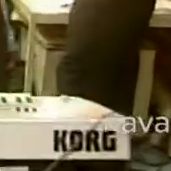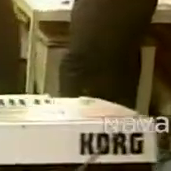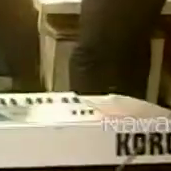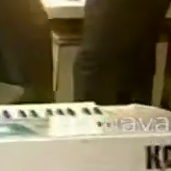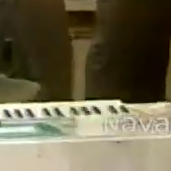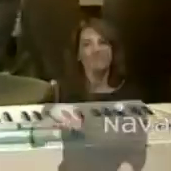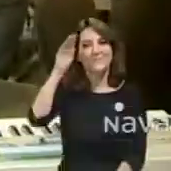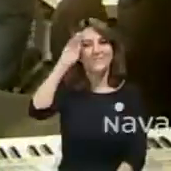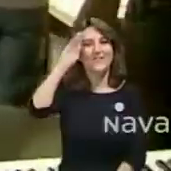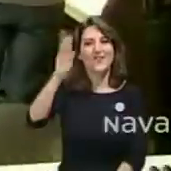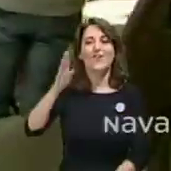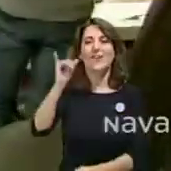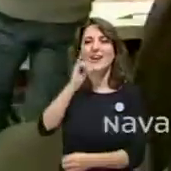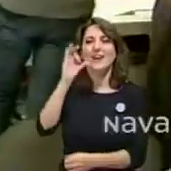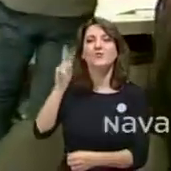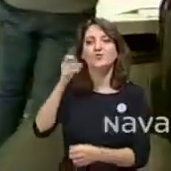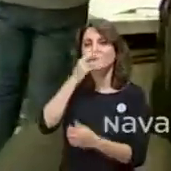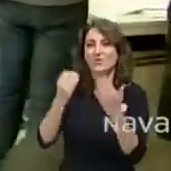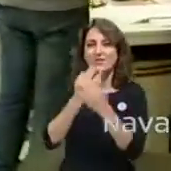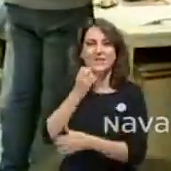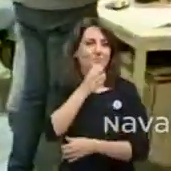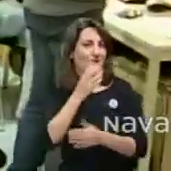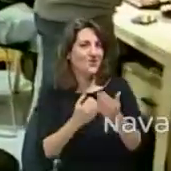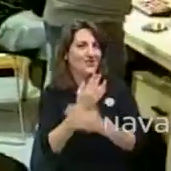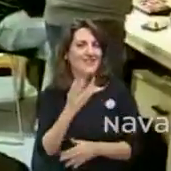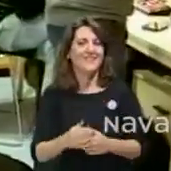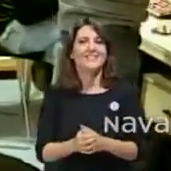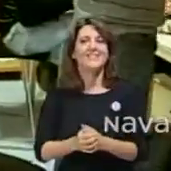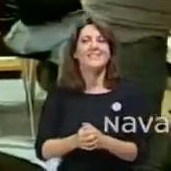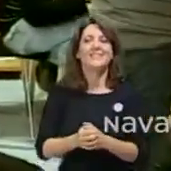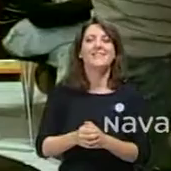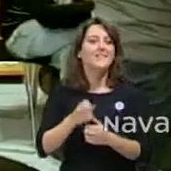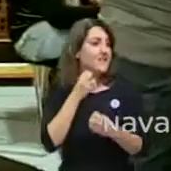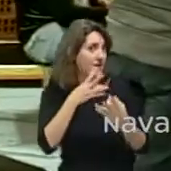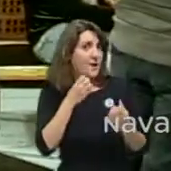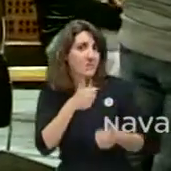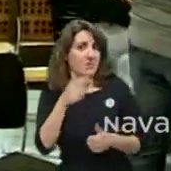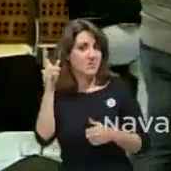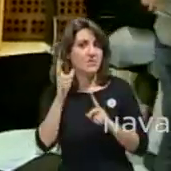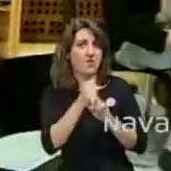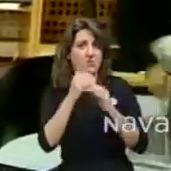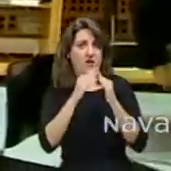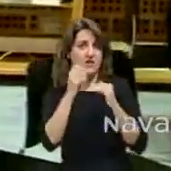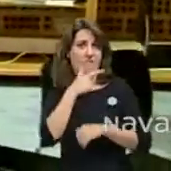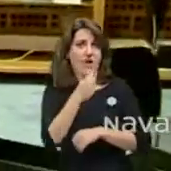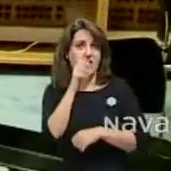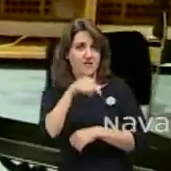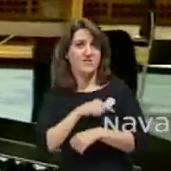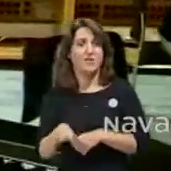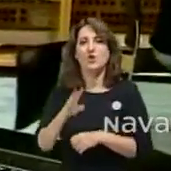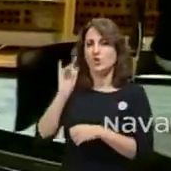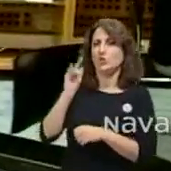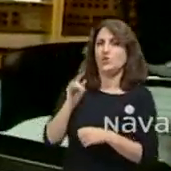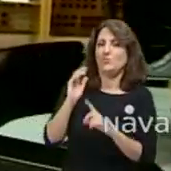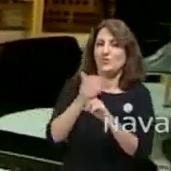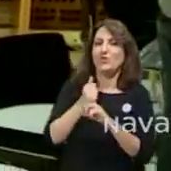Hola Jesús, buenos días. Hola, buenos días. Bueno, ¿te va bien? Muy bien. ¿Habéis encontrado bien la casa? Hemos encontrado muy bien esta